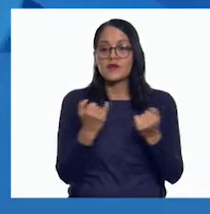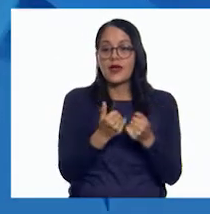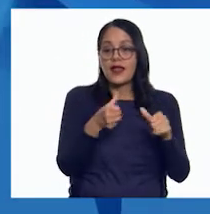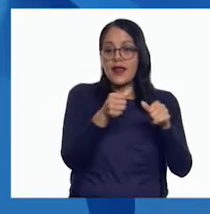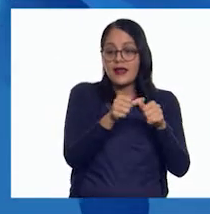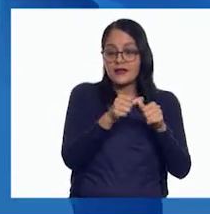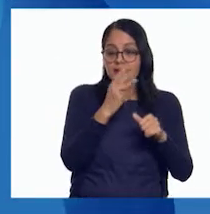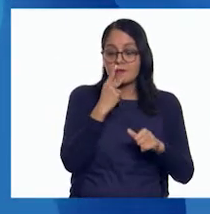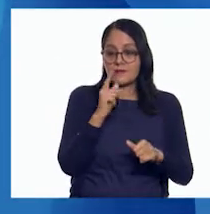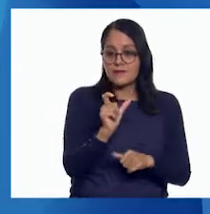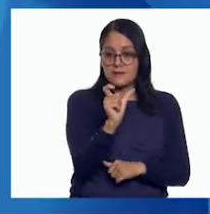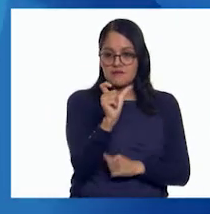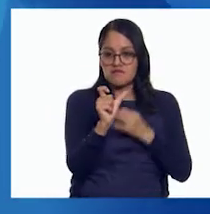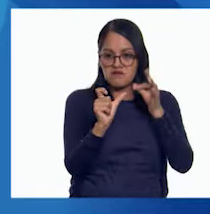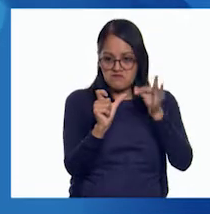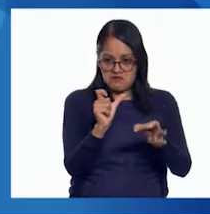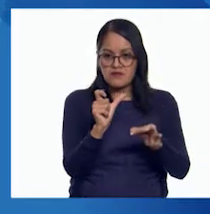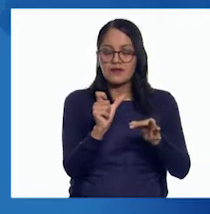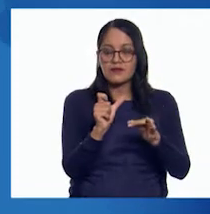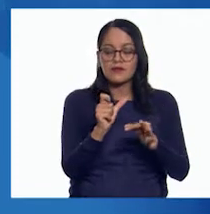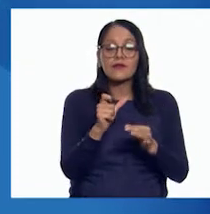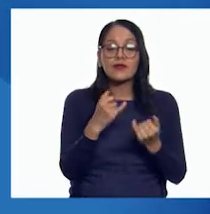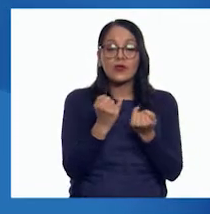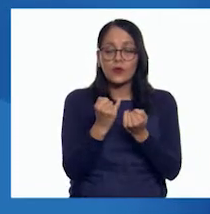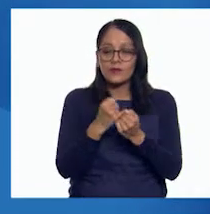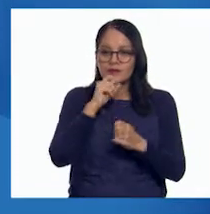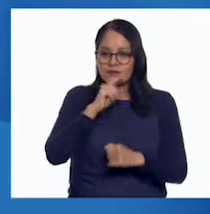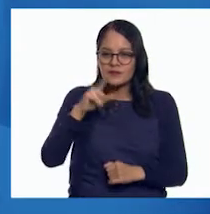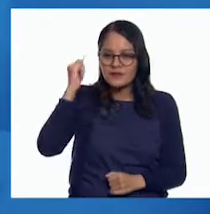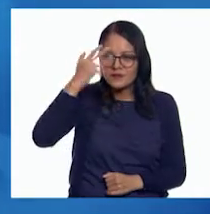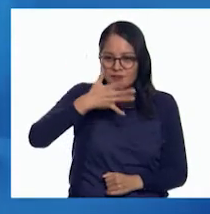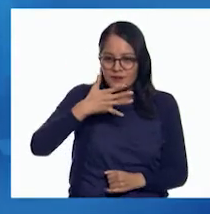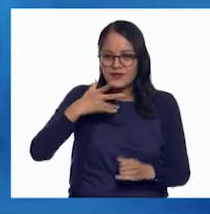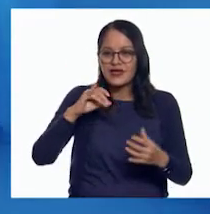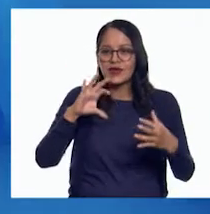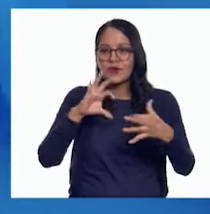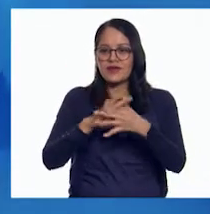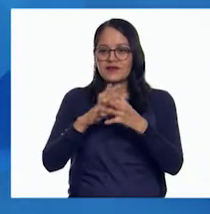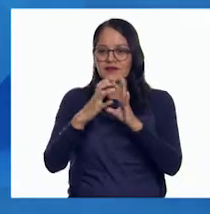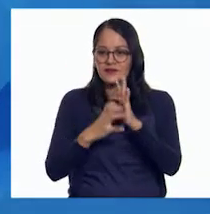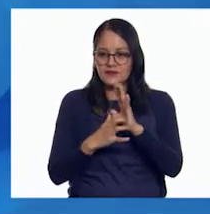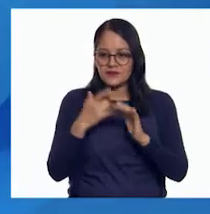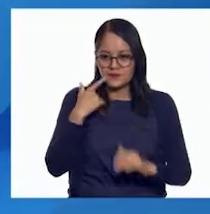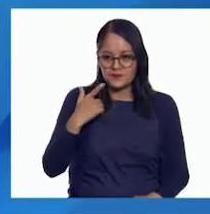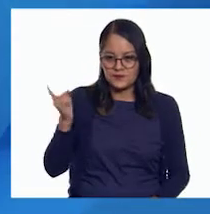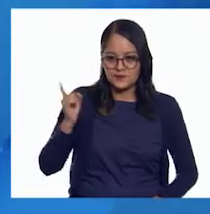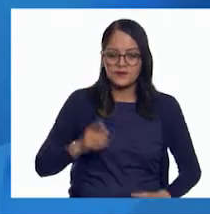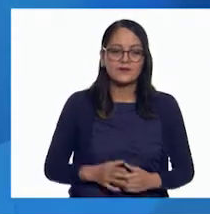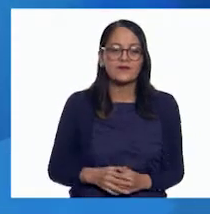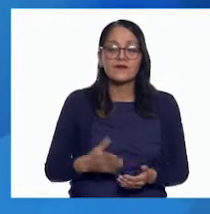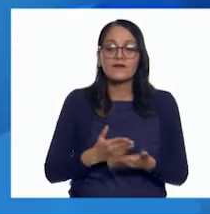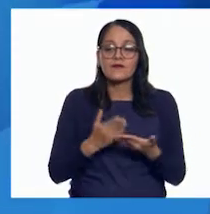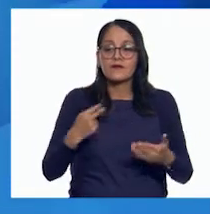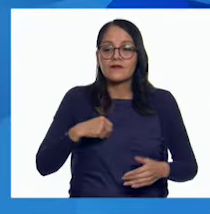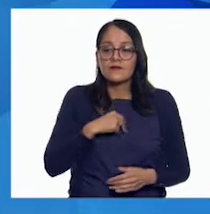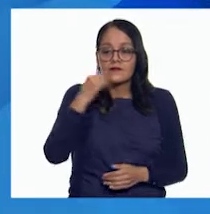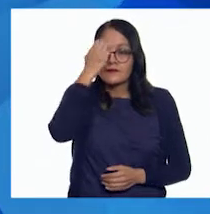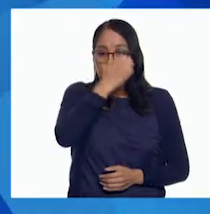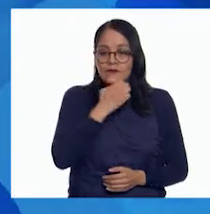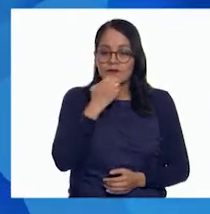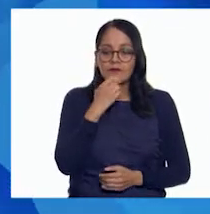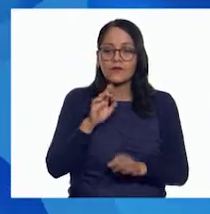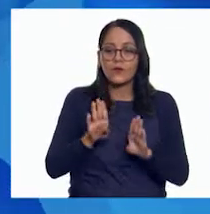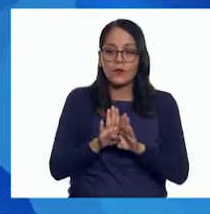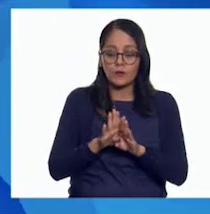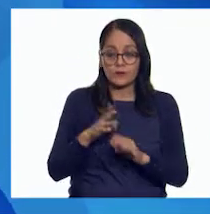la relación entre el texto y la ilustración que vimos el día de ayer. Ok, muy bien. Ahorita tenemos que revisar que nuestra